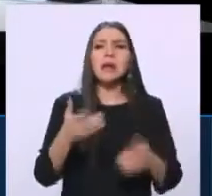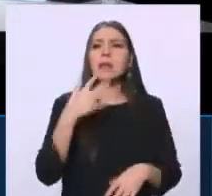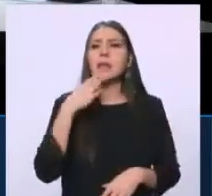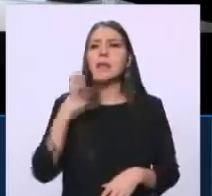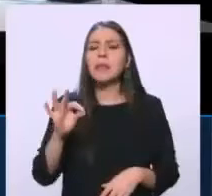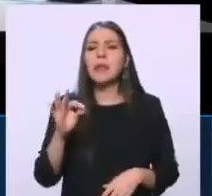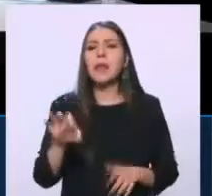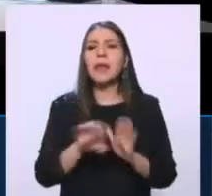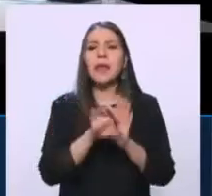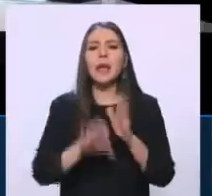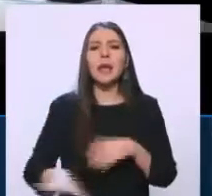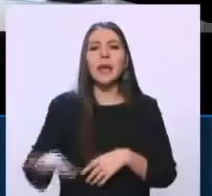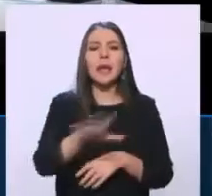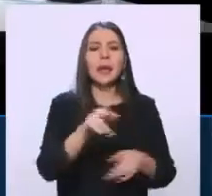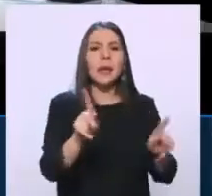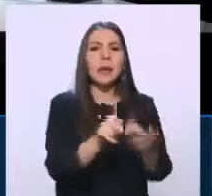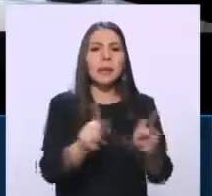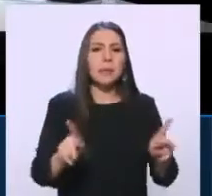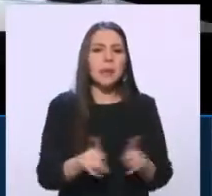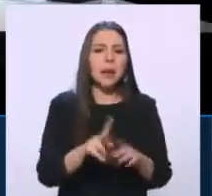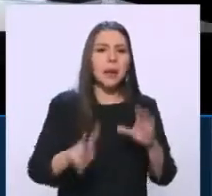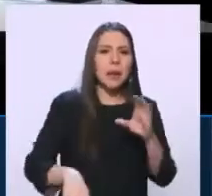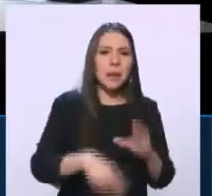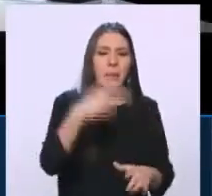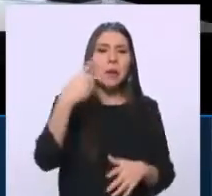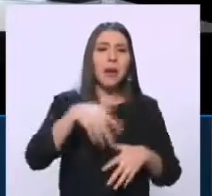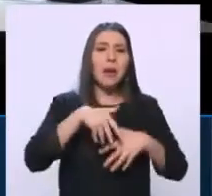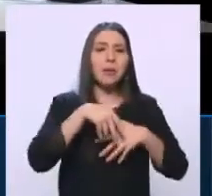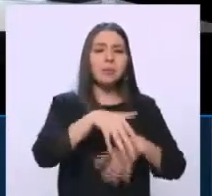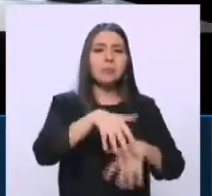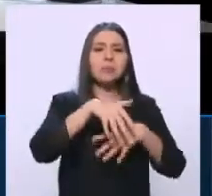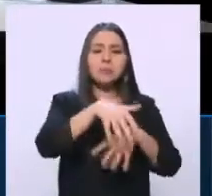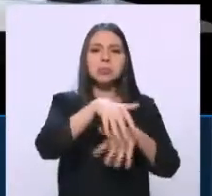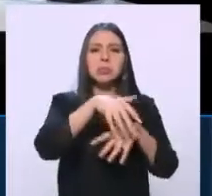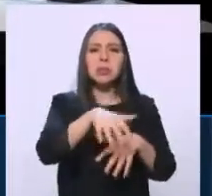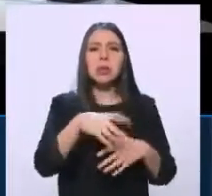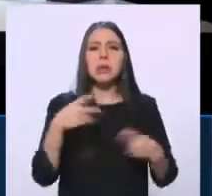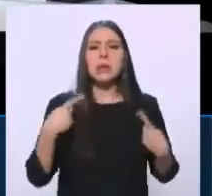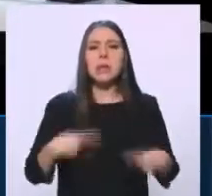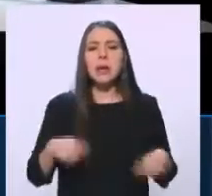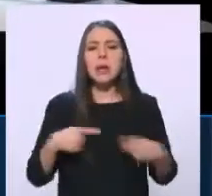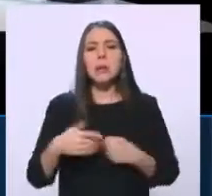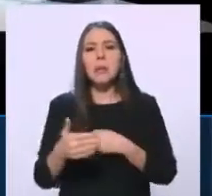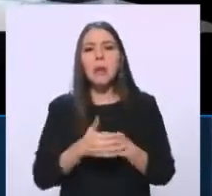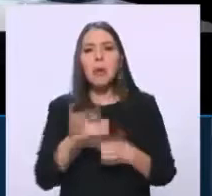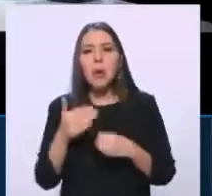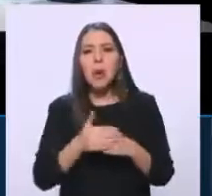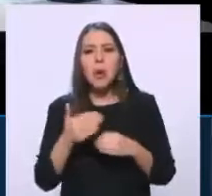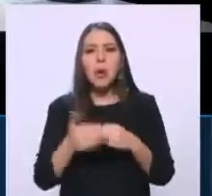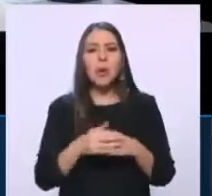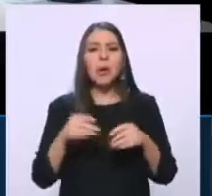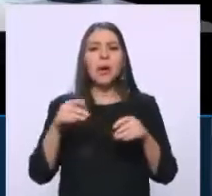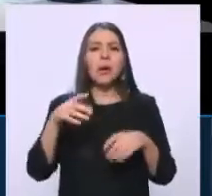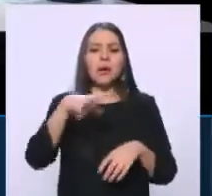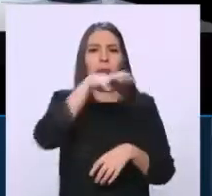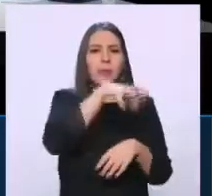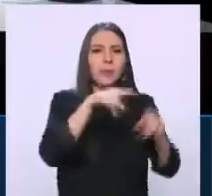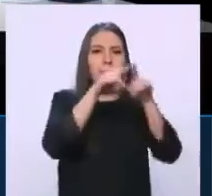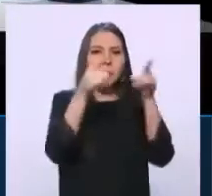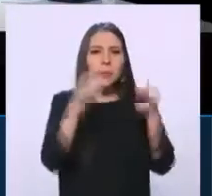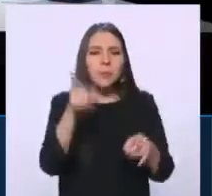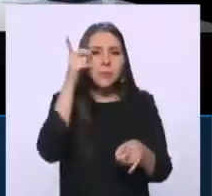es un ejemplo de ello, las caravanas con escasas personas, otro, las tiendas vacías. Las tiendas vacías,